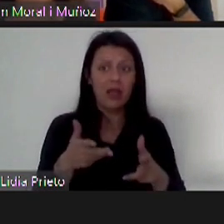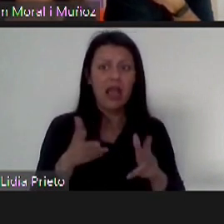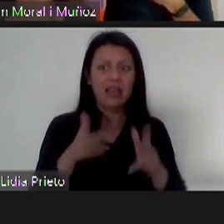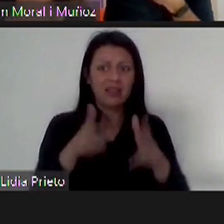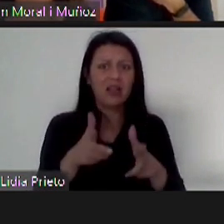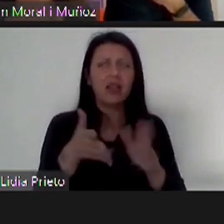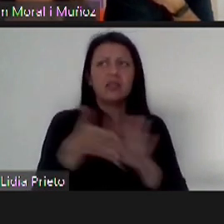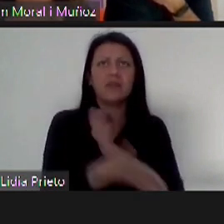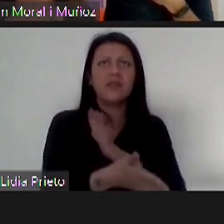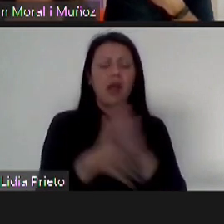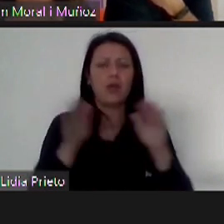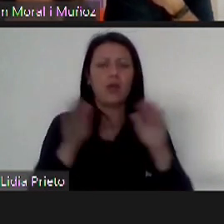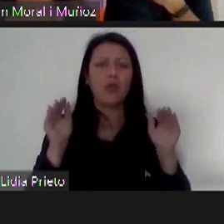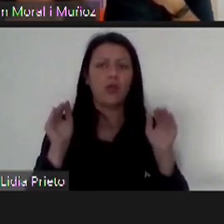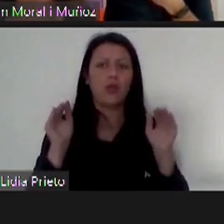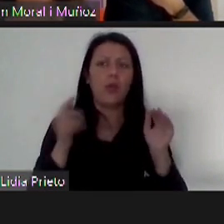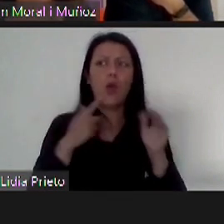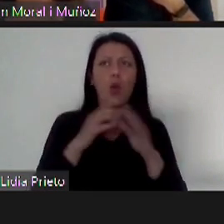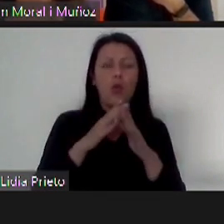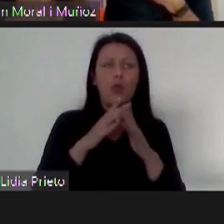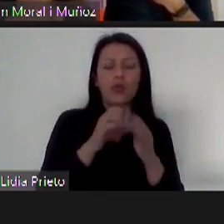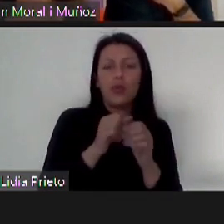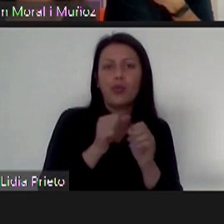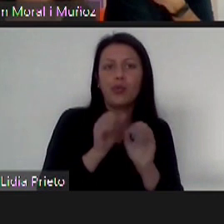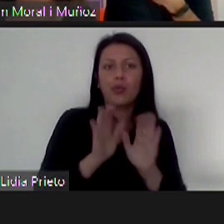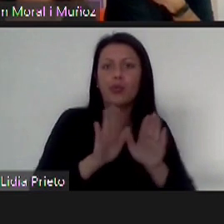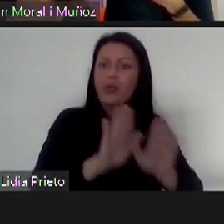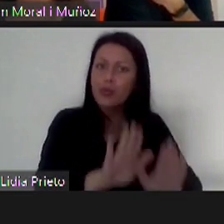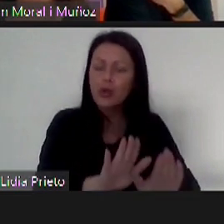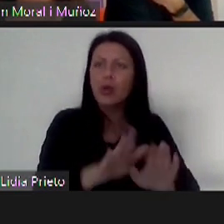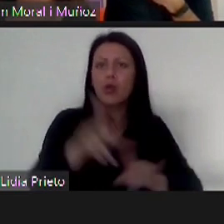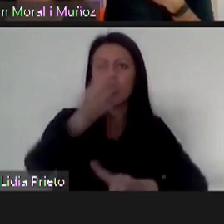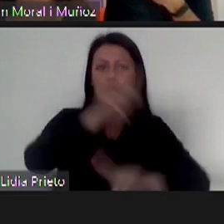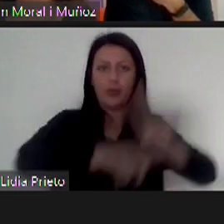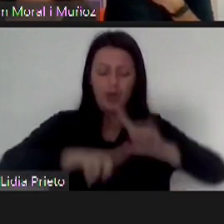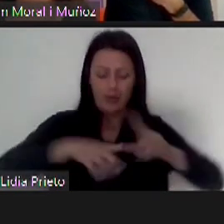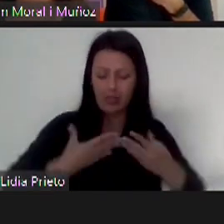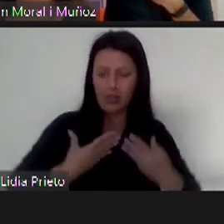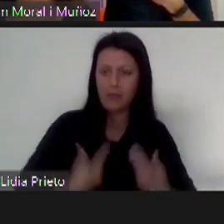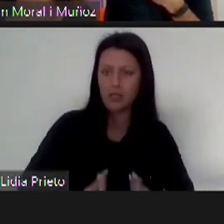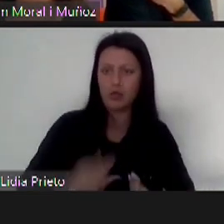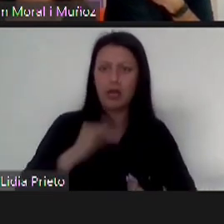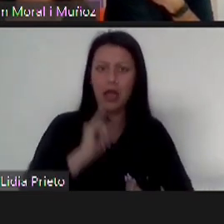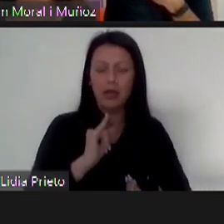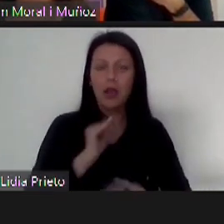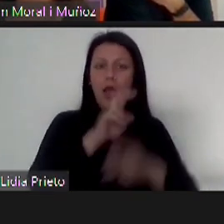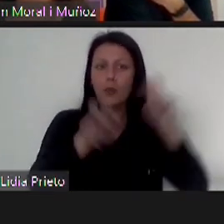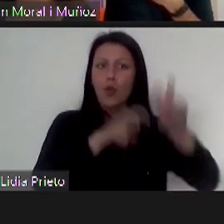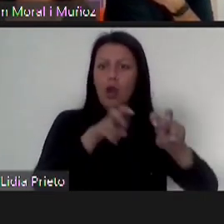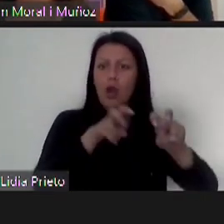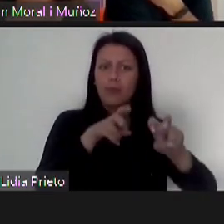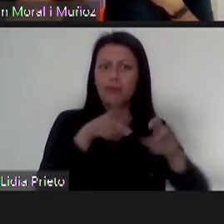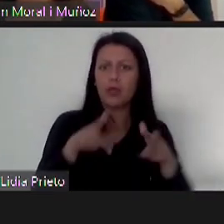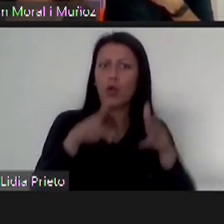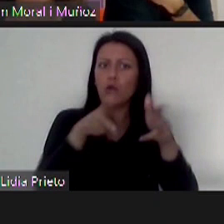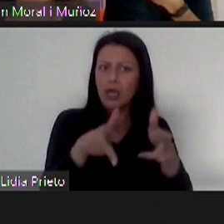la persona con un problema psicosocial o con un problema determinado de depresión, que busca ese refugio y al final termina suicidándose en